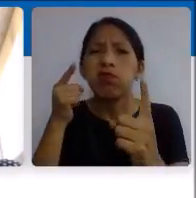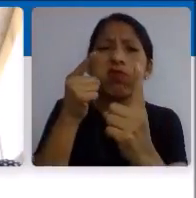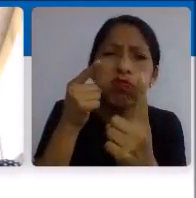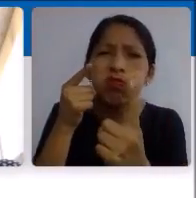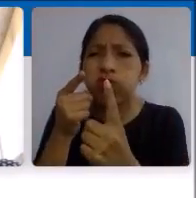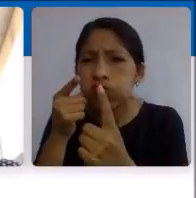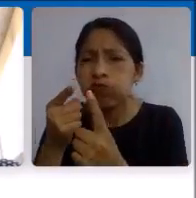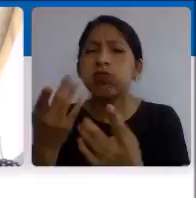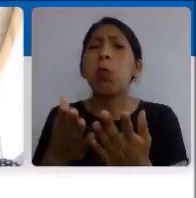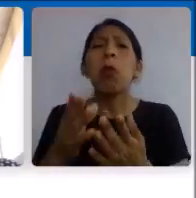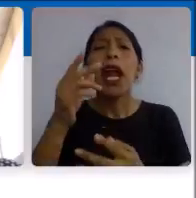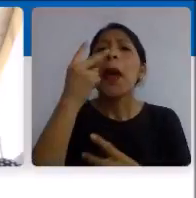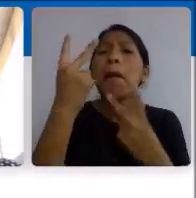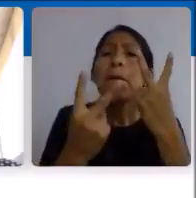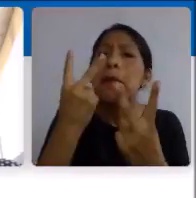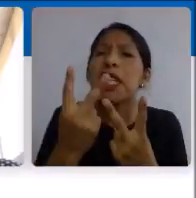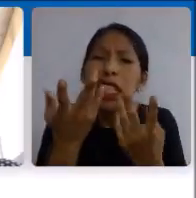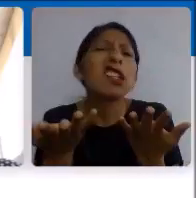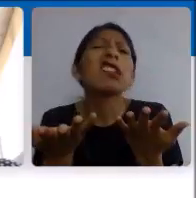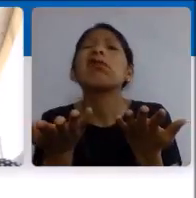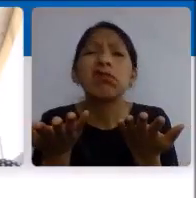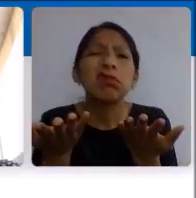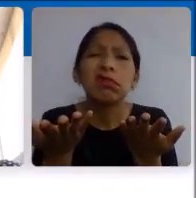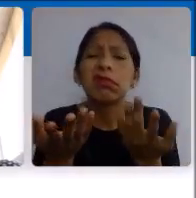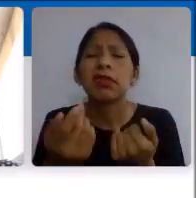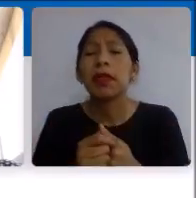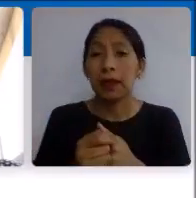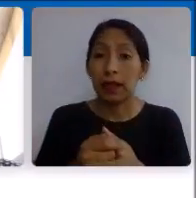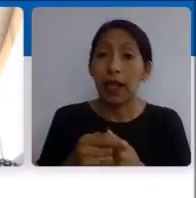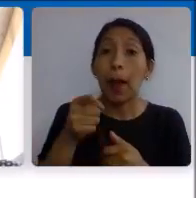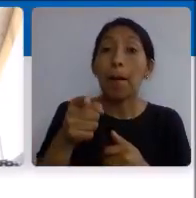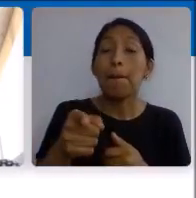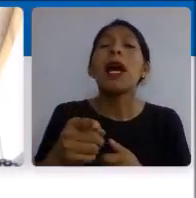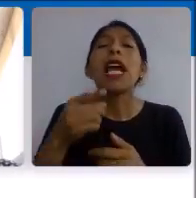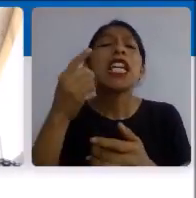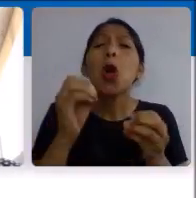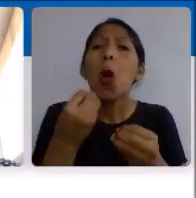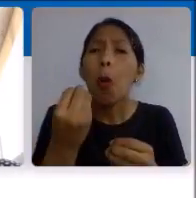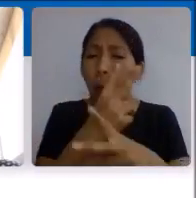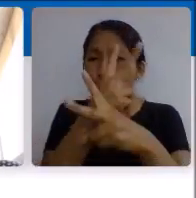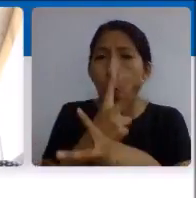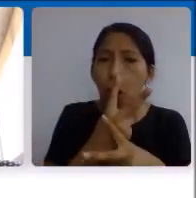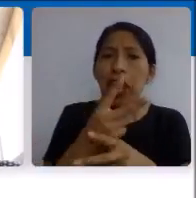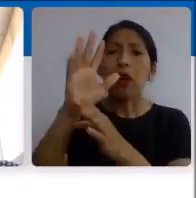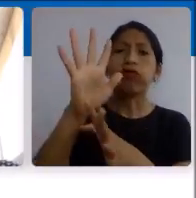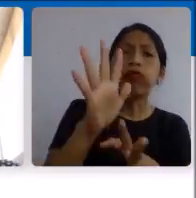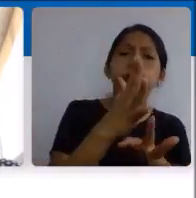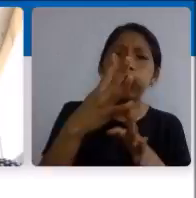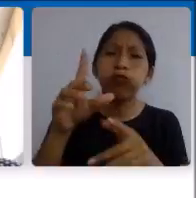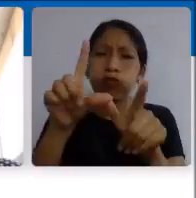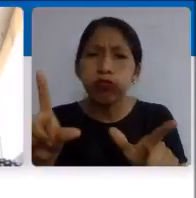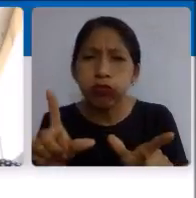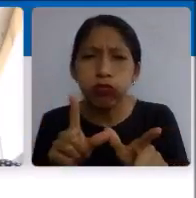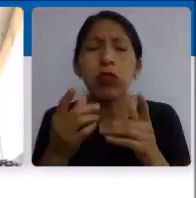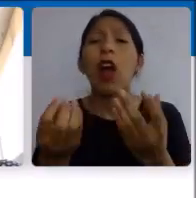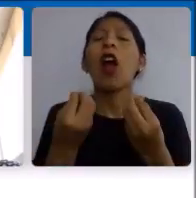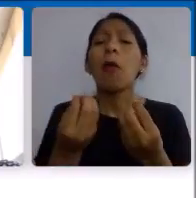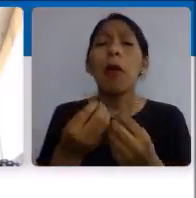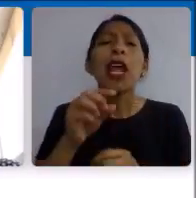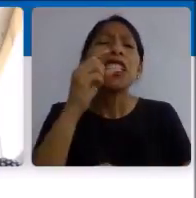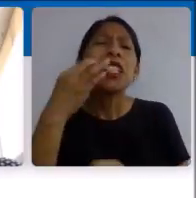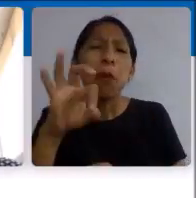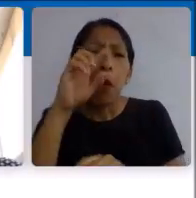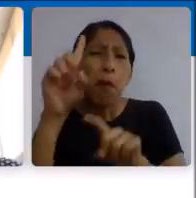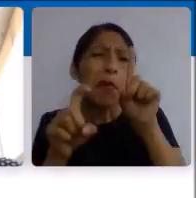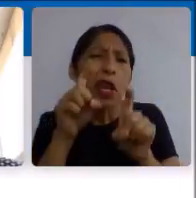ellos tienen para visitar y que están haciendo algo por el medio ambiente, por las comunidades locales, ¿no? Ellos están siempre preguntando